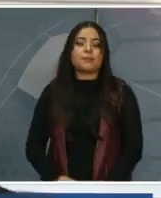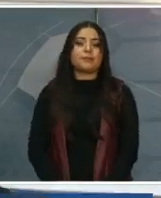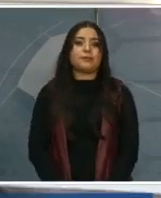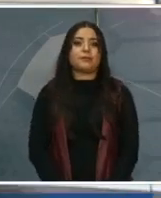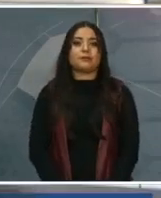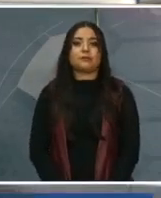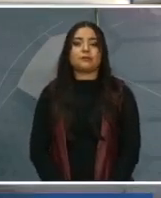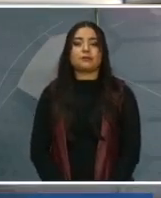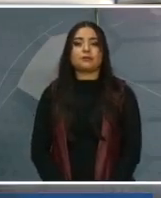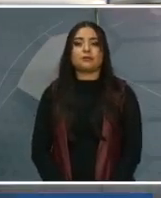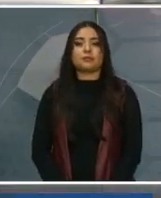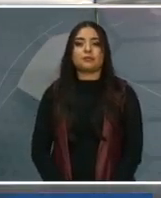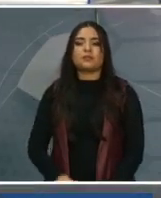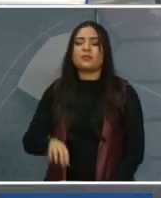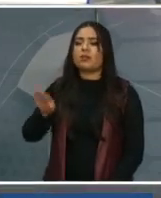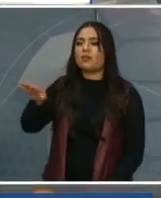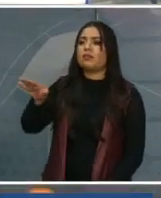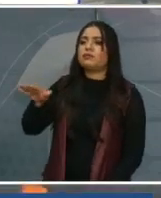Carolina, es el